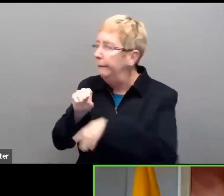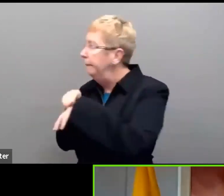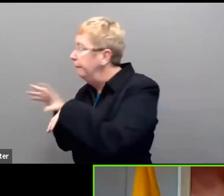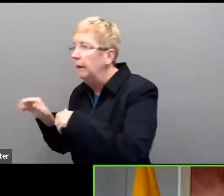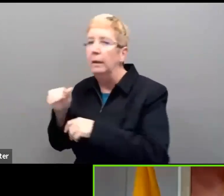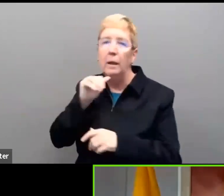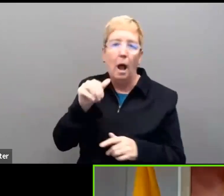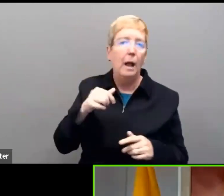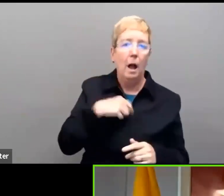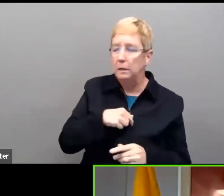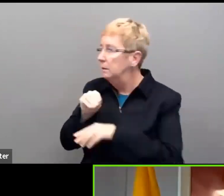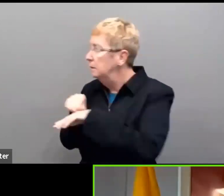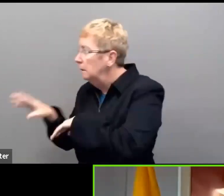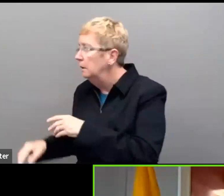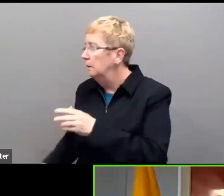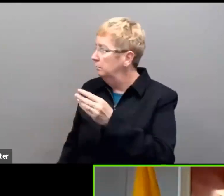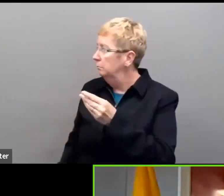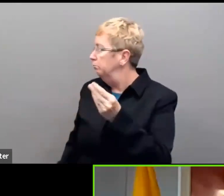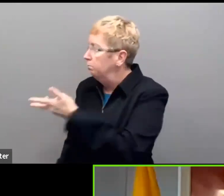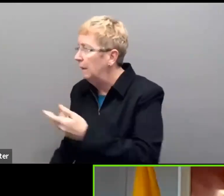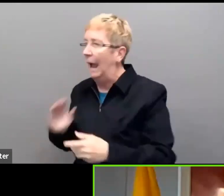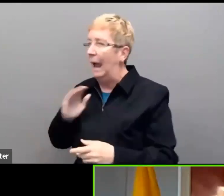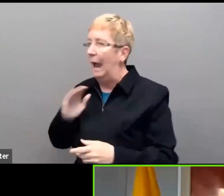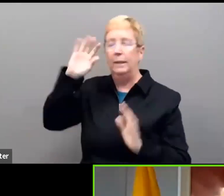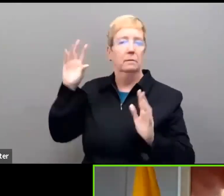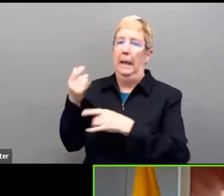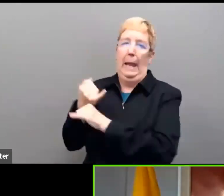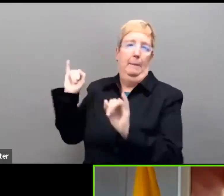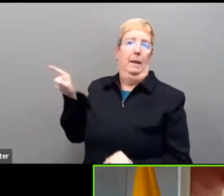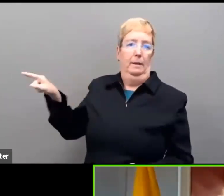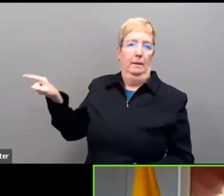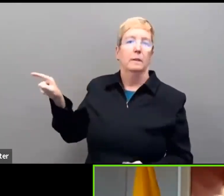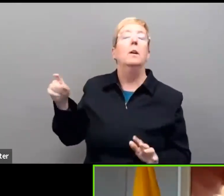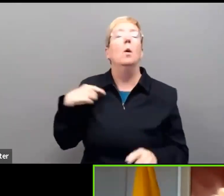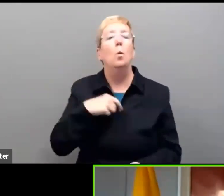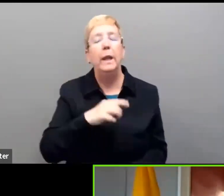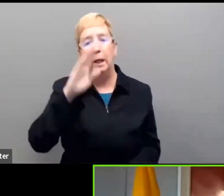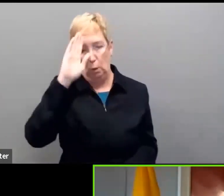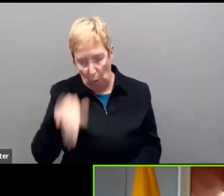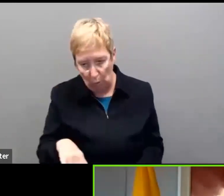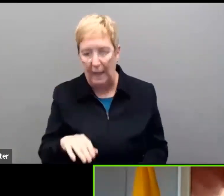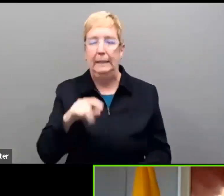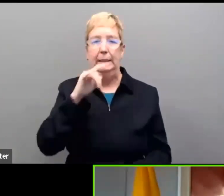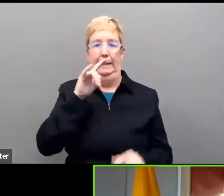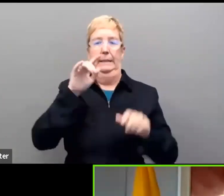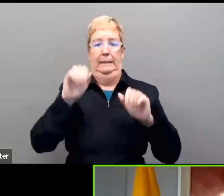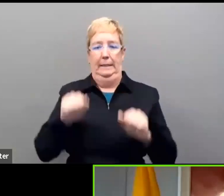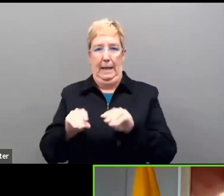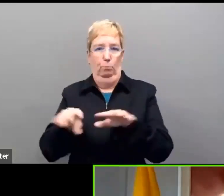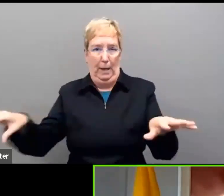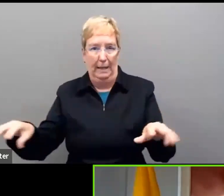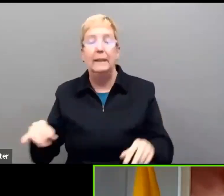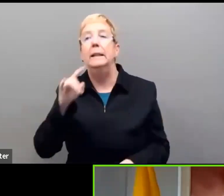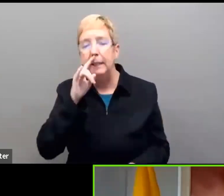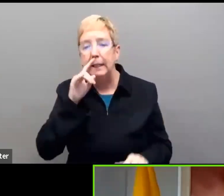El FDA es un cuerpo independiente que llega a decisiones independientes basado en sus datos y los criterios que se les presentan. Pero lo